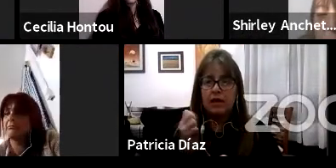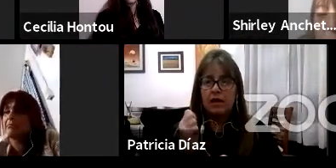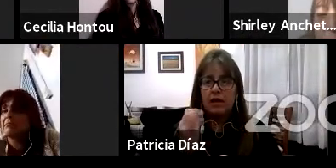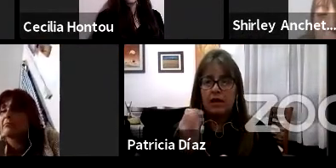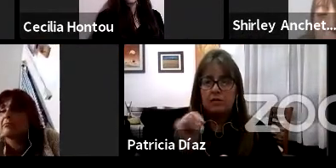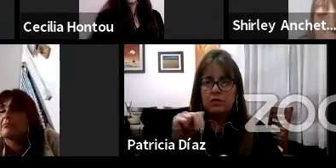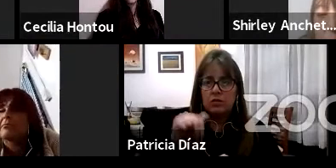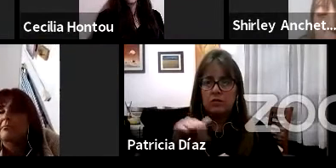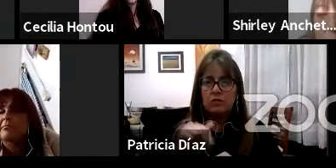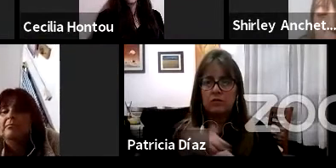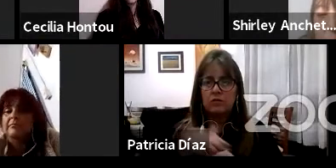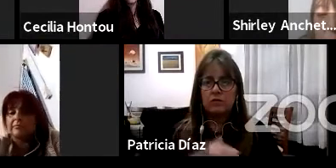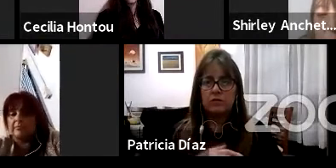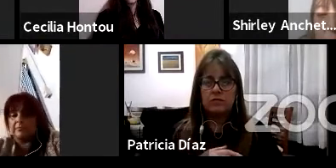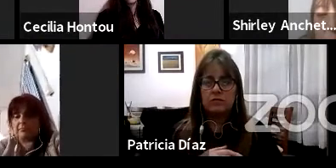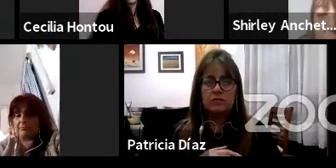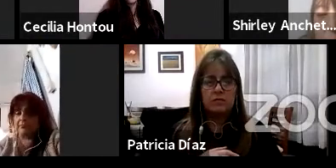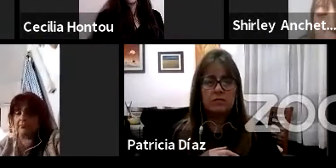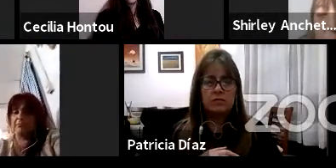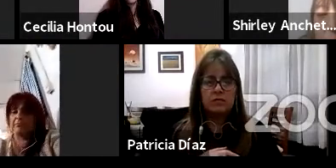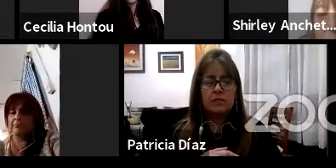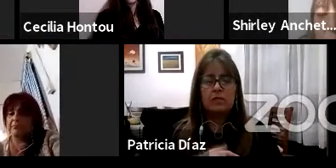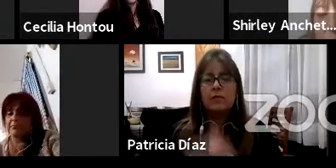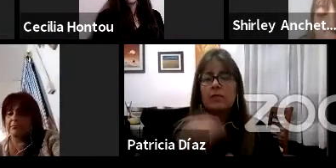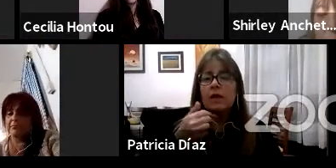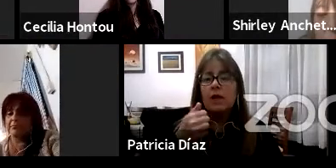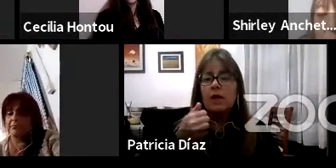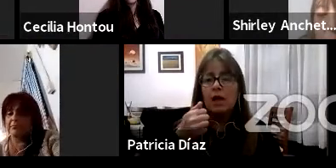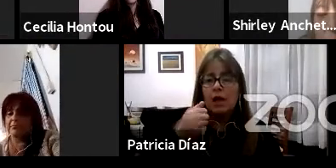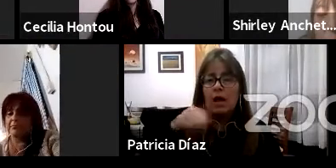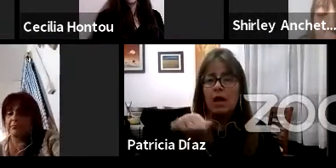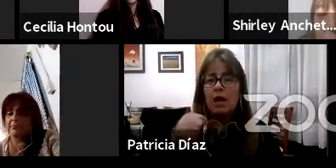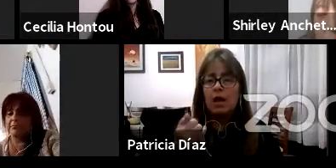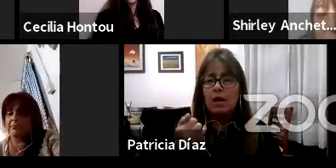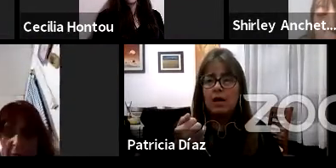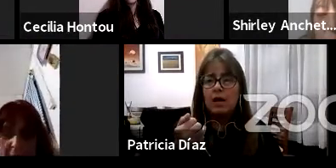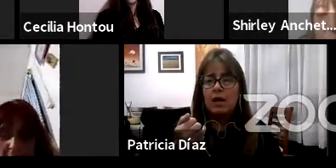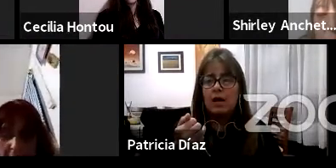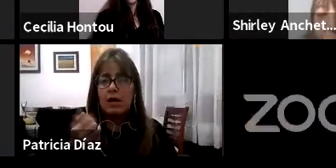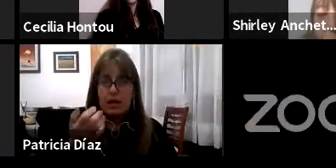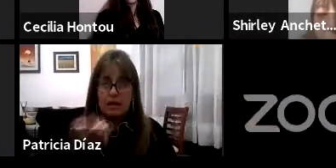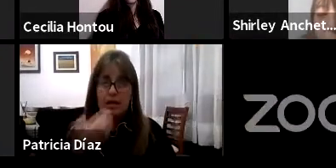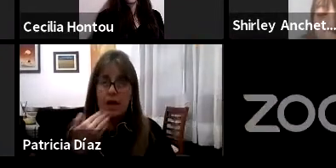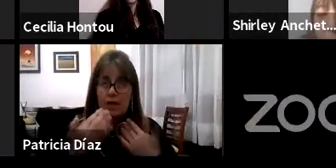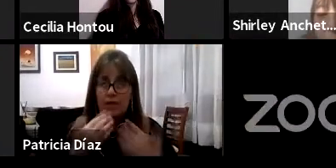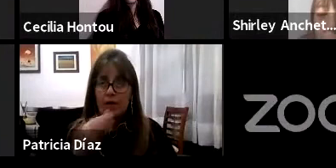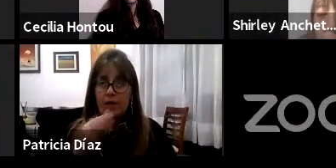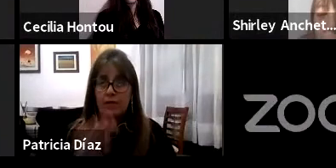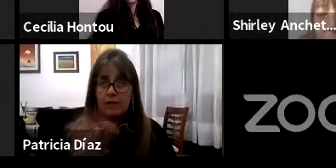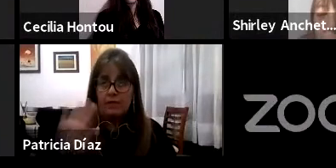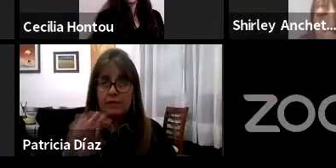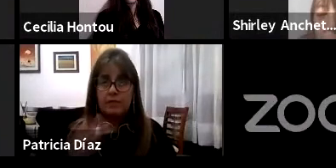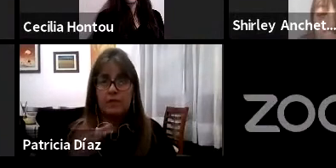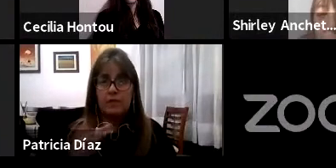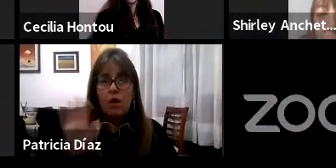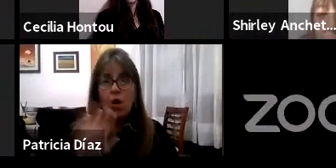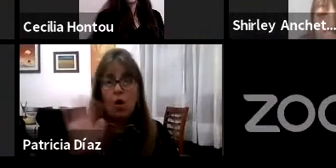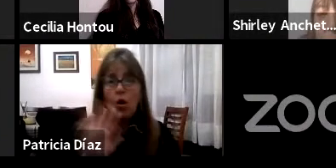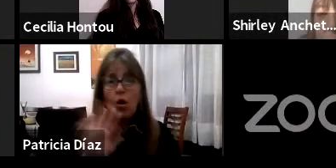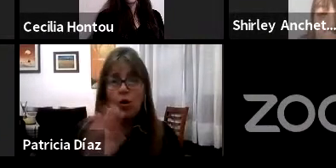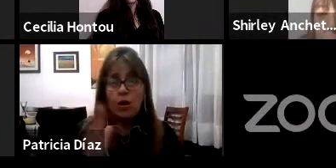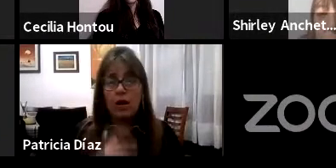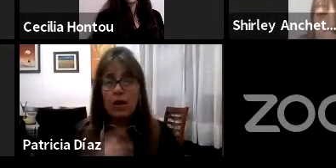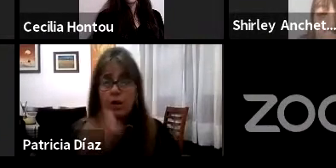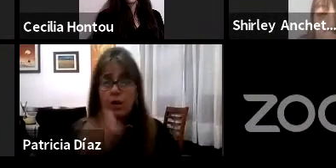Ana tiene la palabra pedida. Ana. Hola, ¿qué tal? Buenas noches.